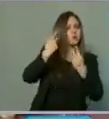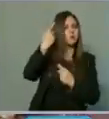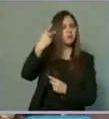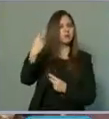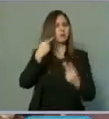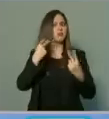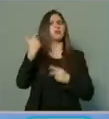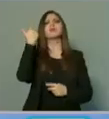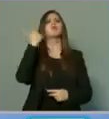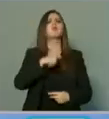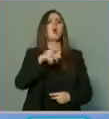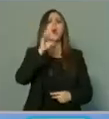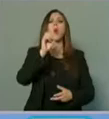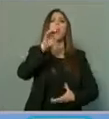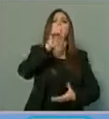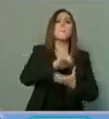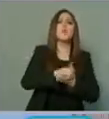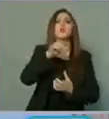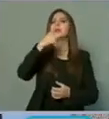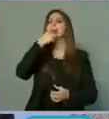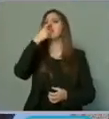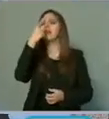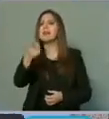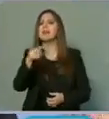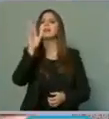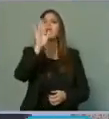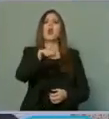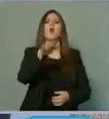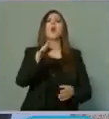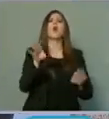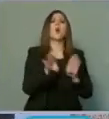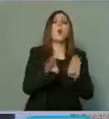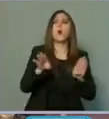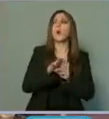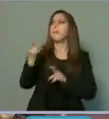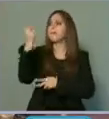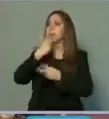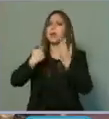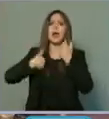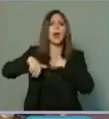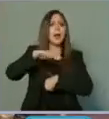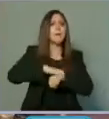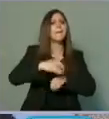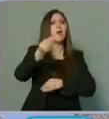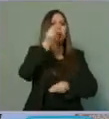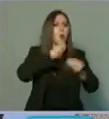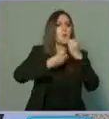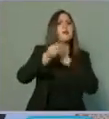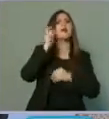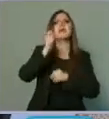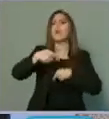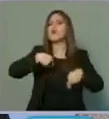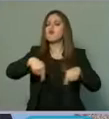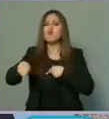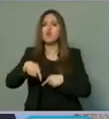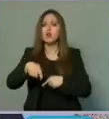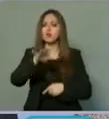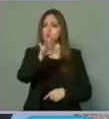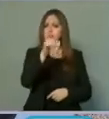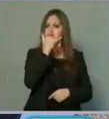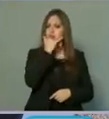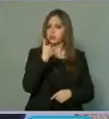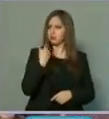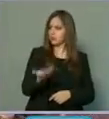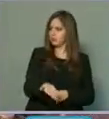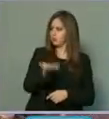entonces, o el esposo no le avisa a la esposa, voy a traer a mis amigos a comer porque están los partidos de fútbol, oye, no me habías dicho, pensé que